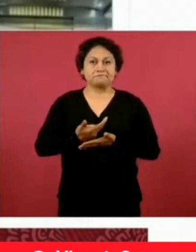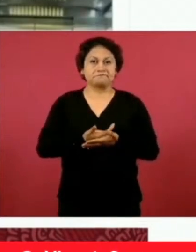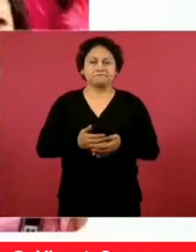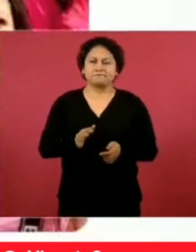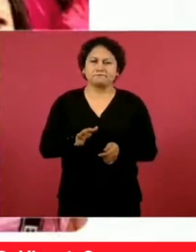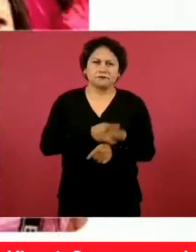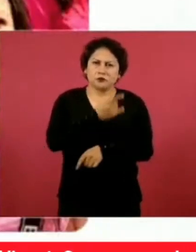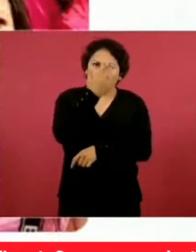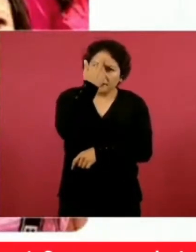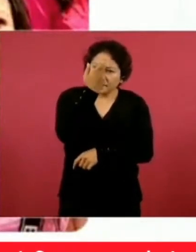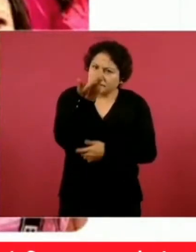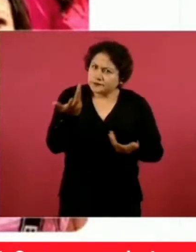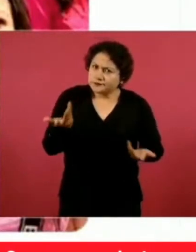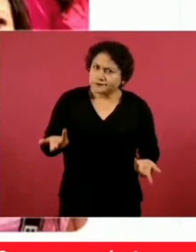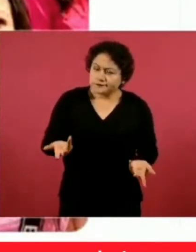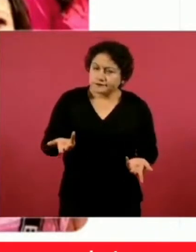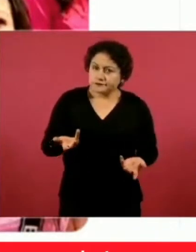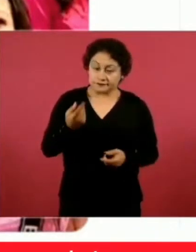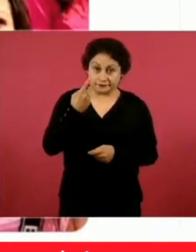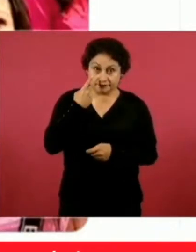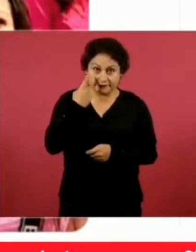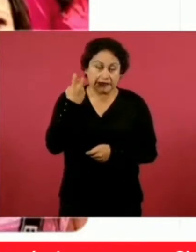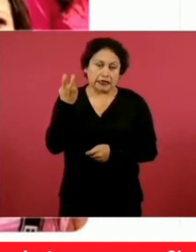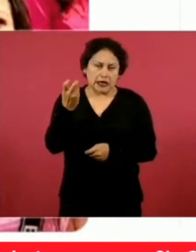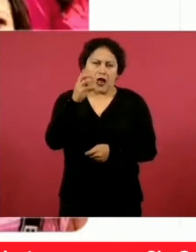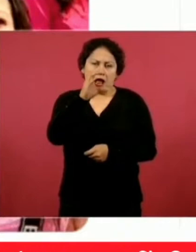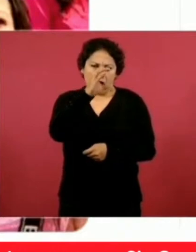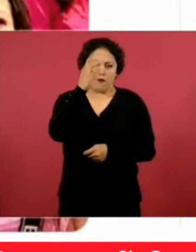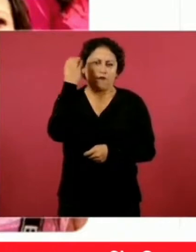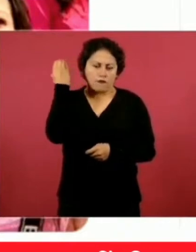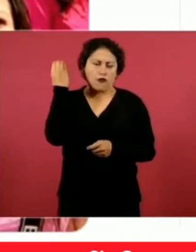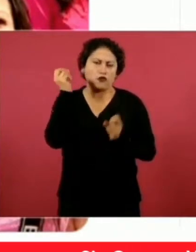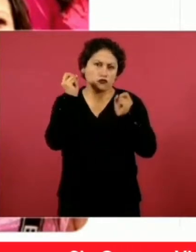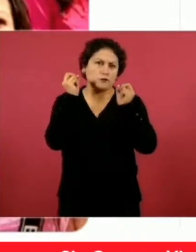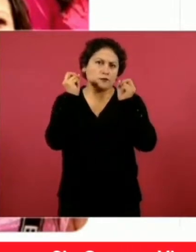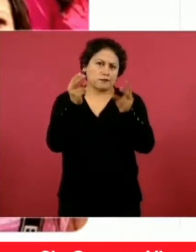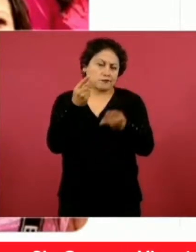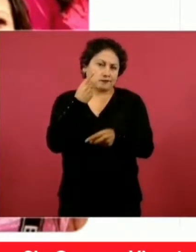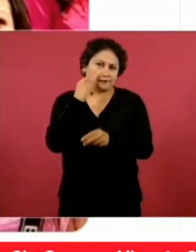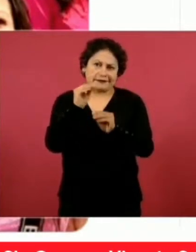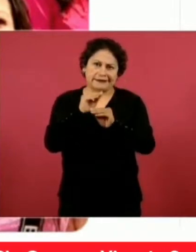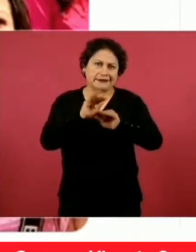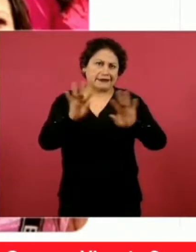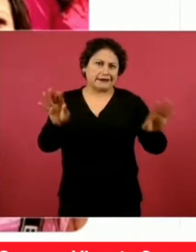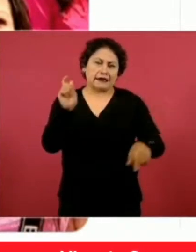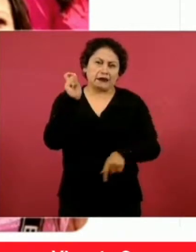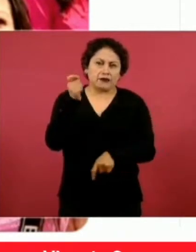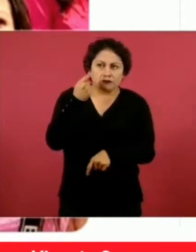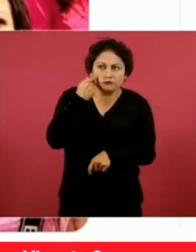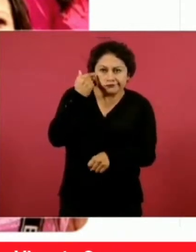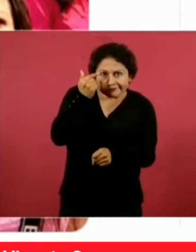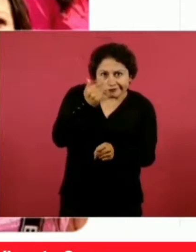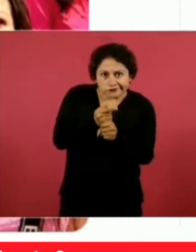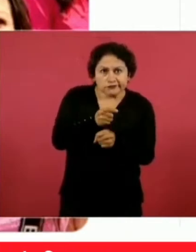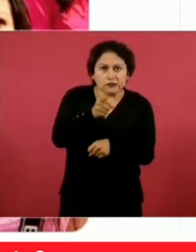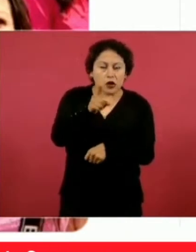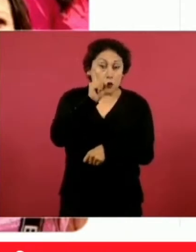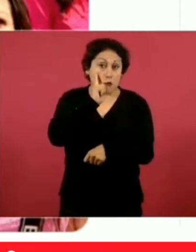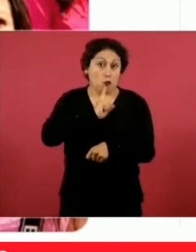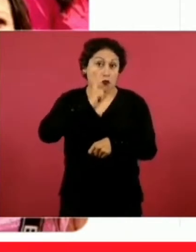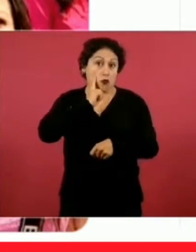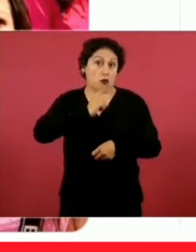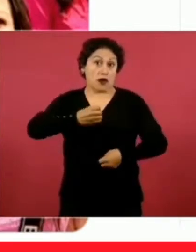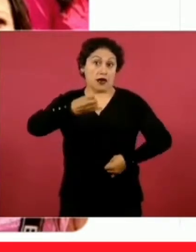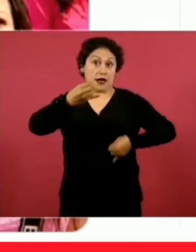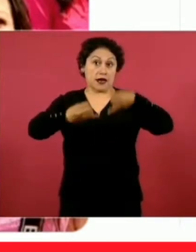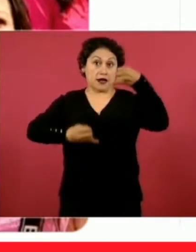Miren, más allá de esto, a que pues claramente no es una jueza que se rija por el principio